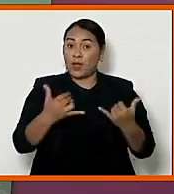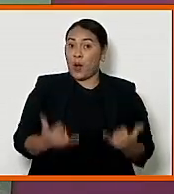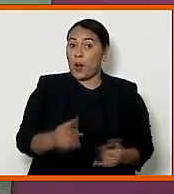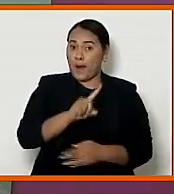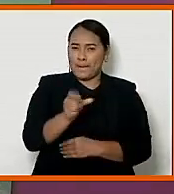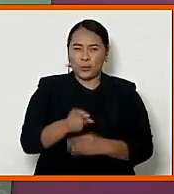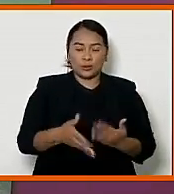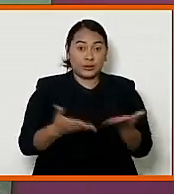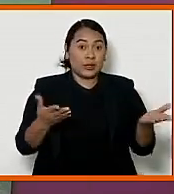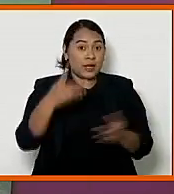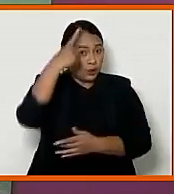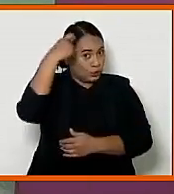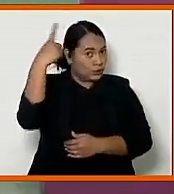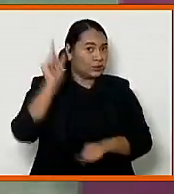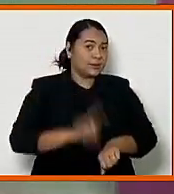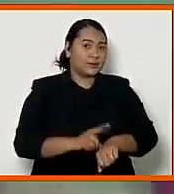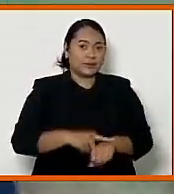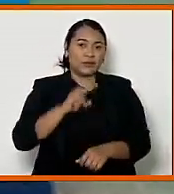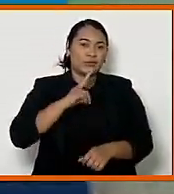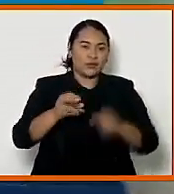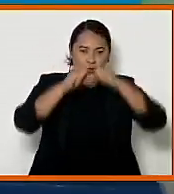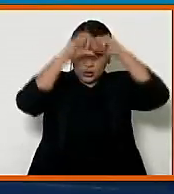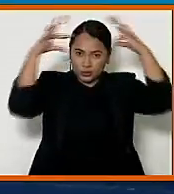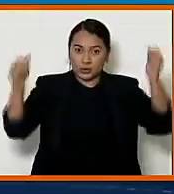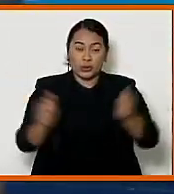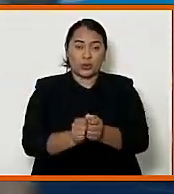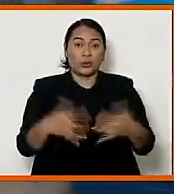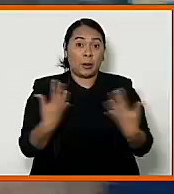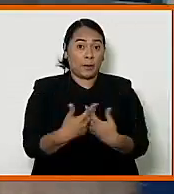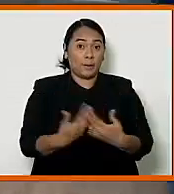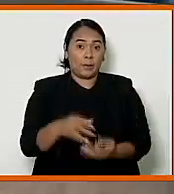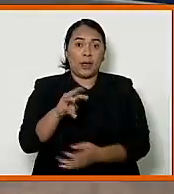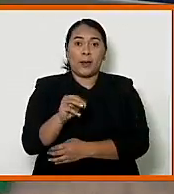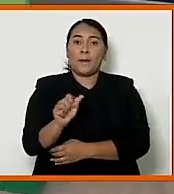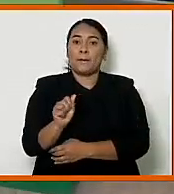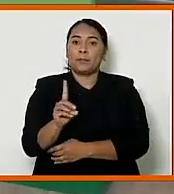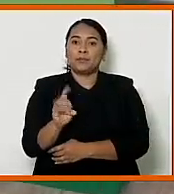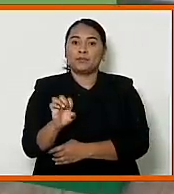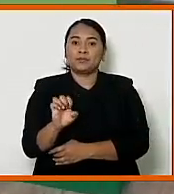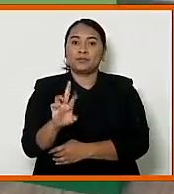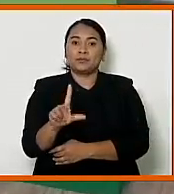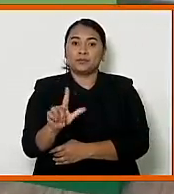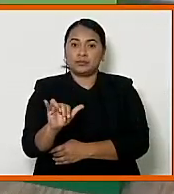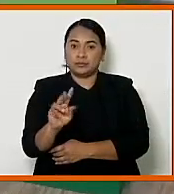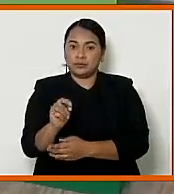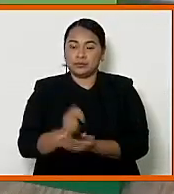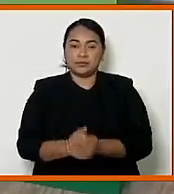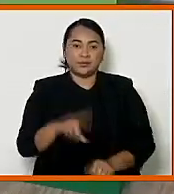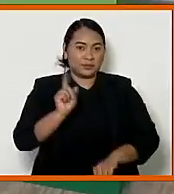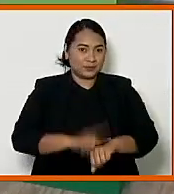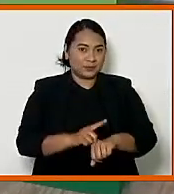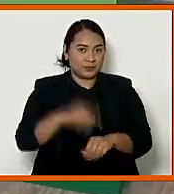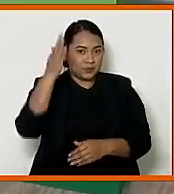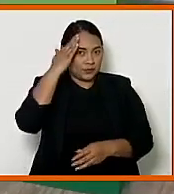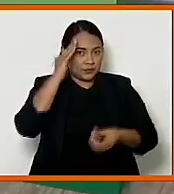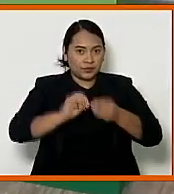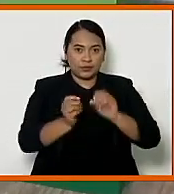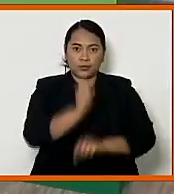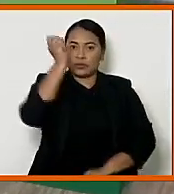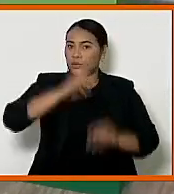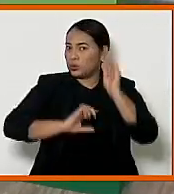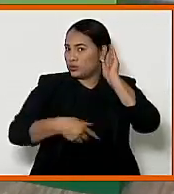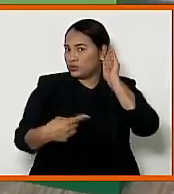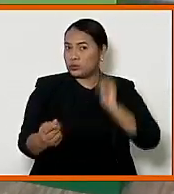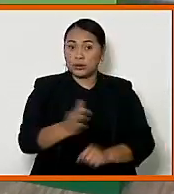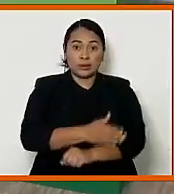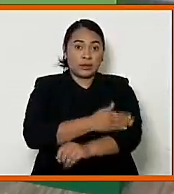soñaste, porque es momento de hacerlo una realidad junto a Madeline. Así es, Francine, es momento de conocer tu número ganador en diaria. Pero antes te comento, querido jugador,